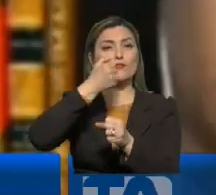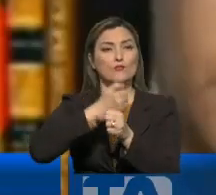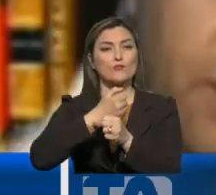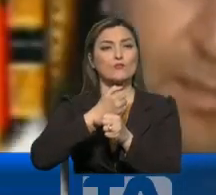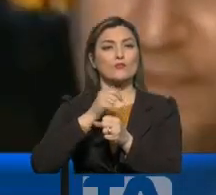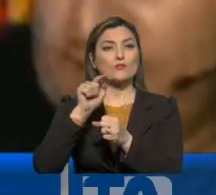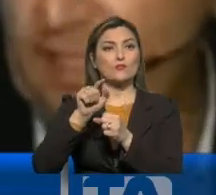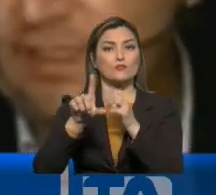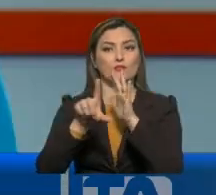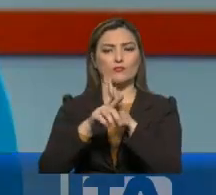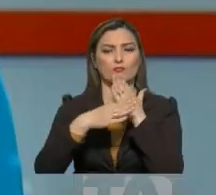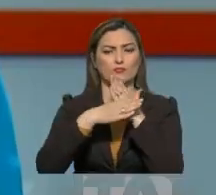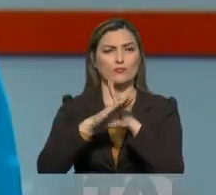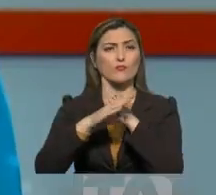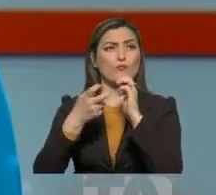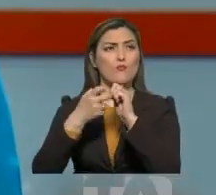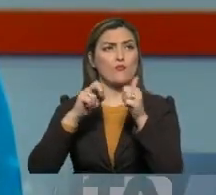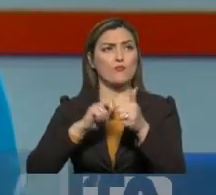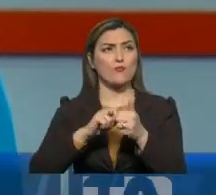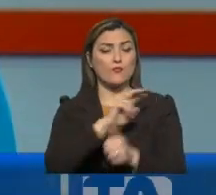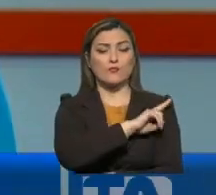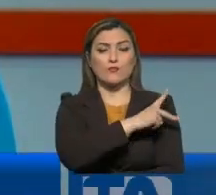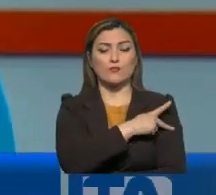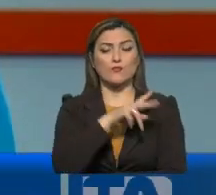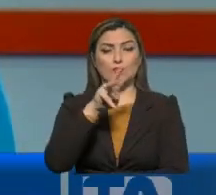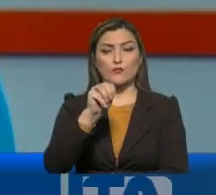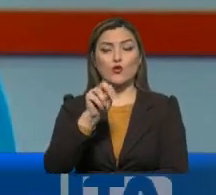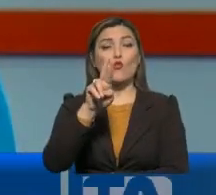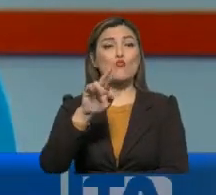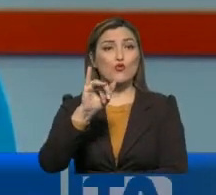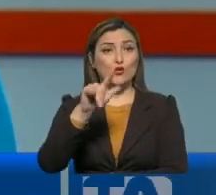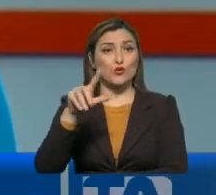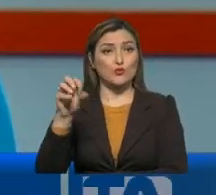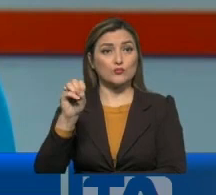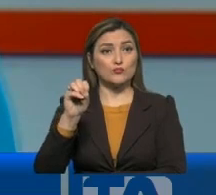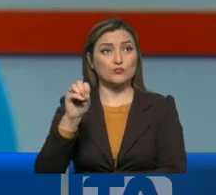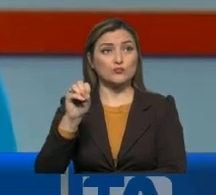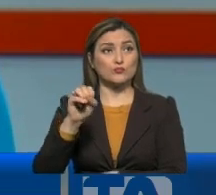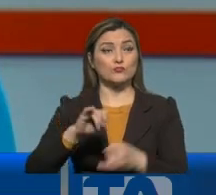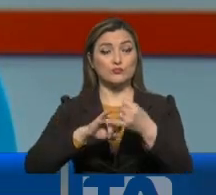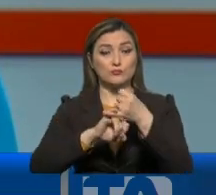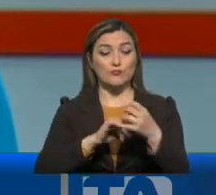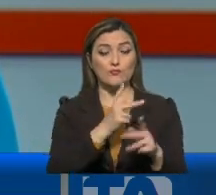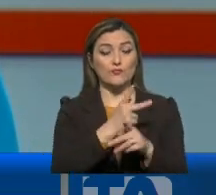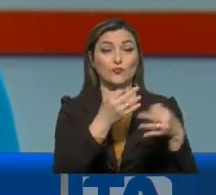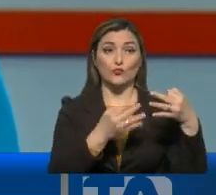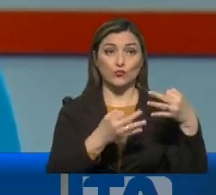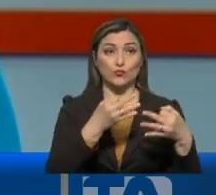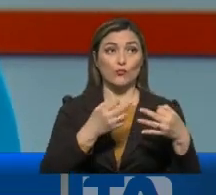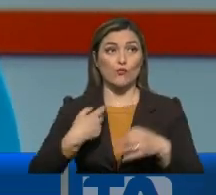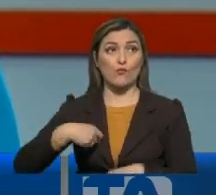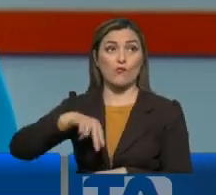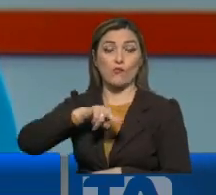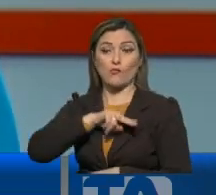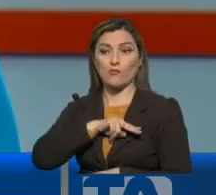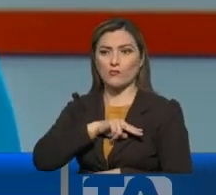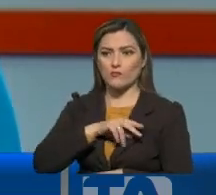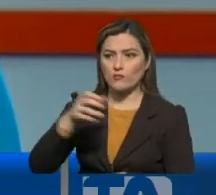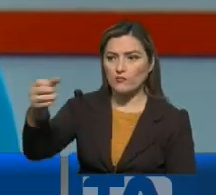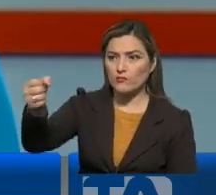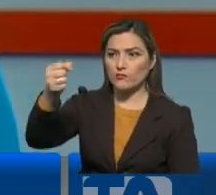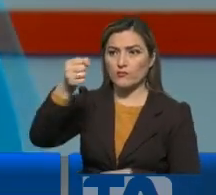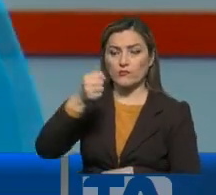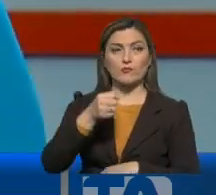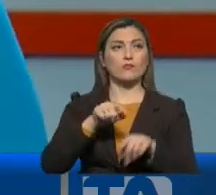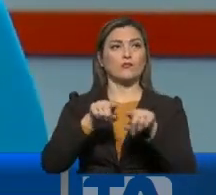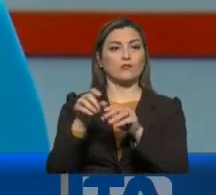impedimentos legales el bocal murillo es dependiente del consejo de la judicatura pero nosotros somos sentían dominador a quienes nos organizamos